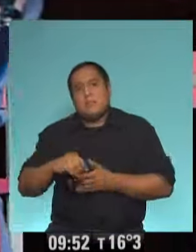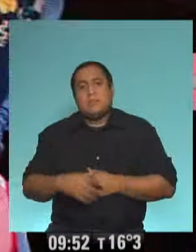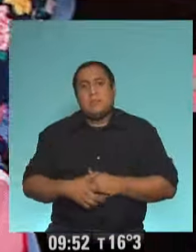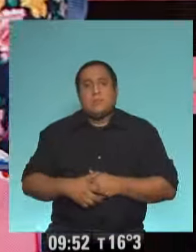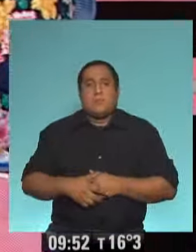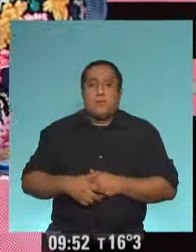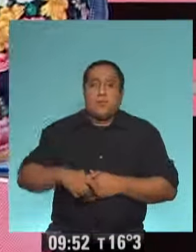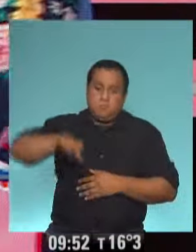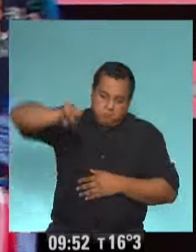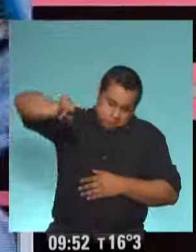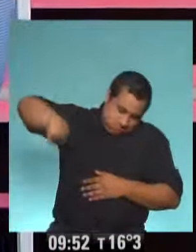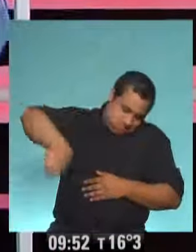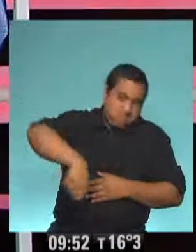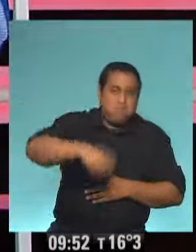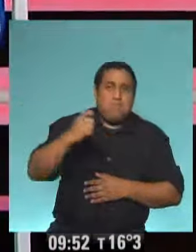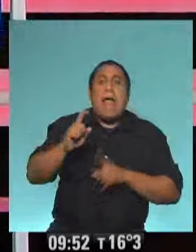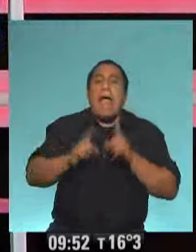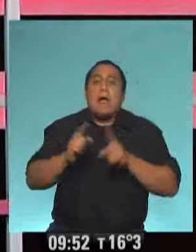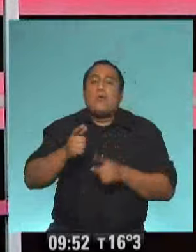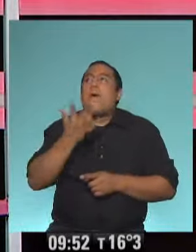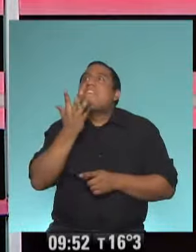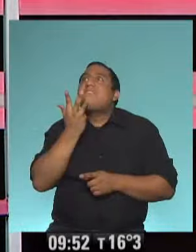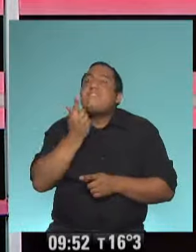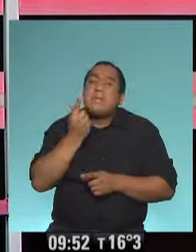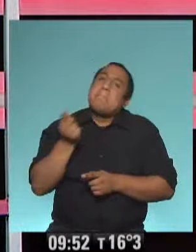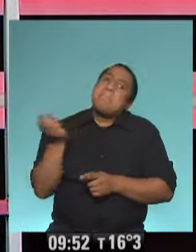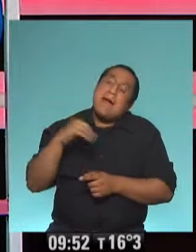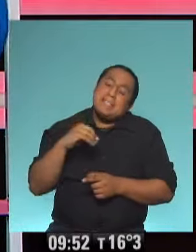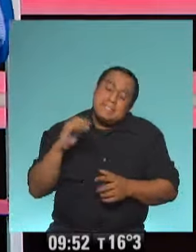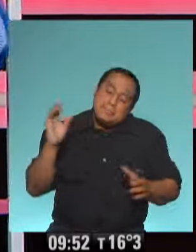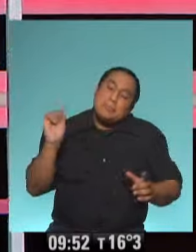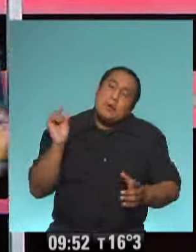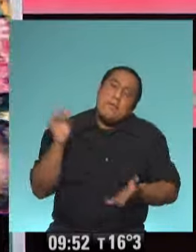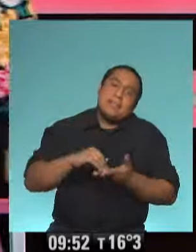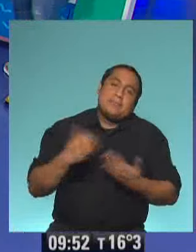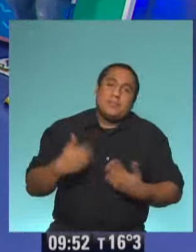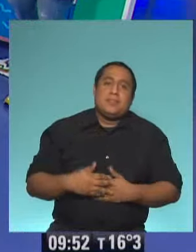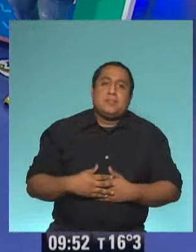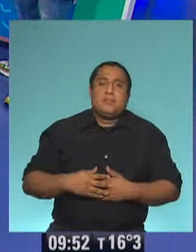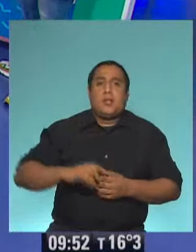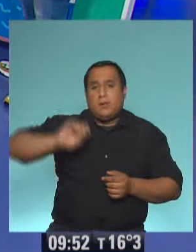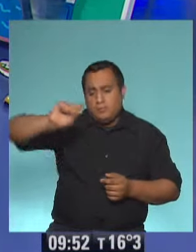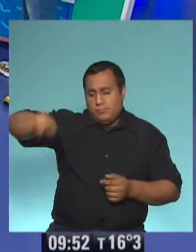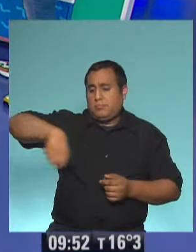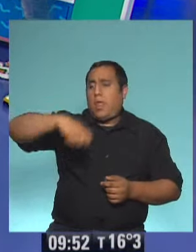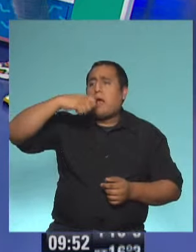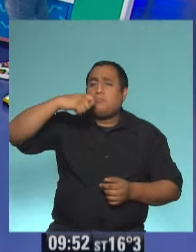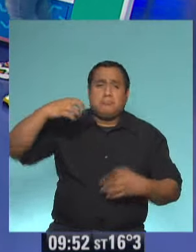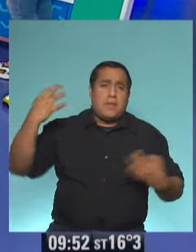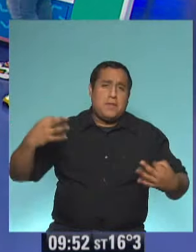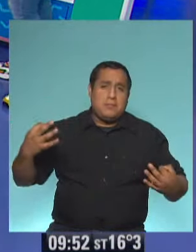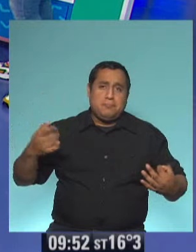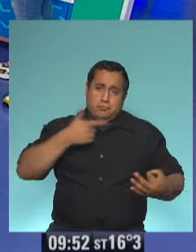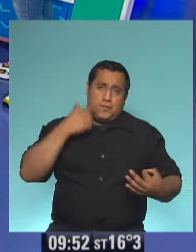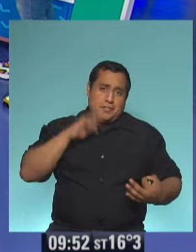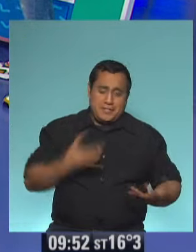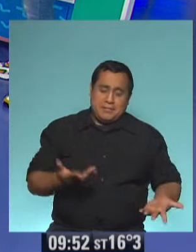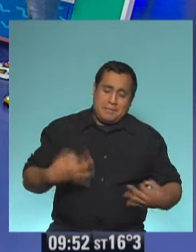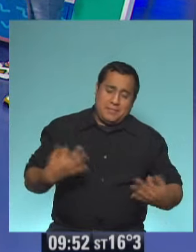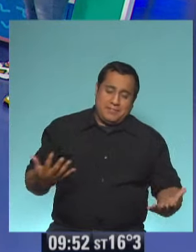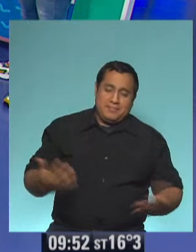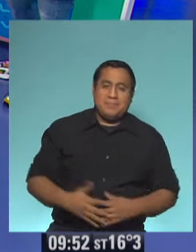leche. Los que son más golosos van a querer un poquito más de dulce de leche. Yo una cucharita así chiquita, dulce de leche. Estoy, mira. Qué rico, dulce de leche.